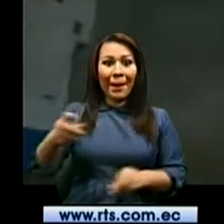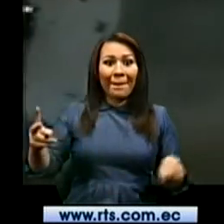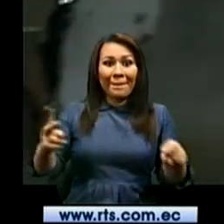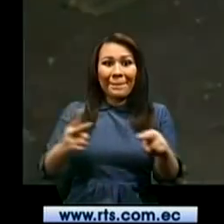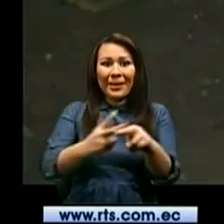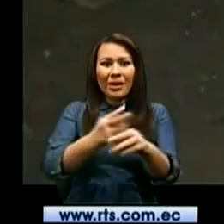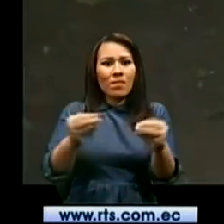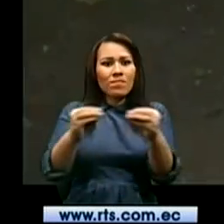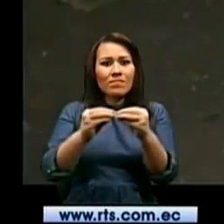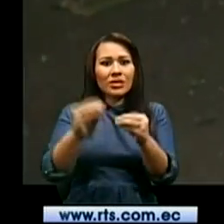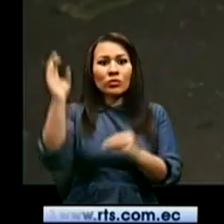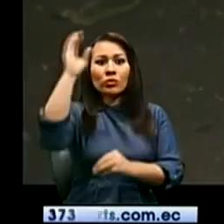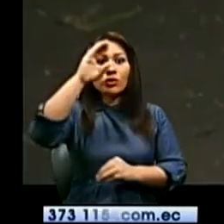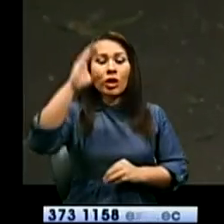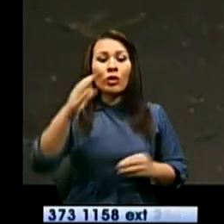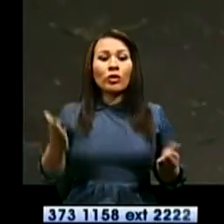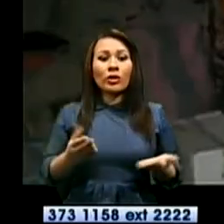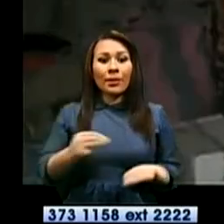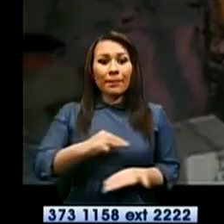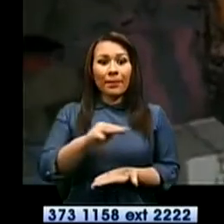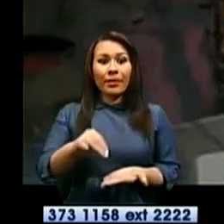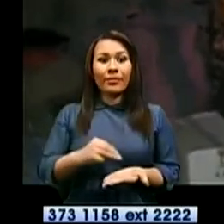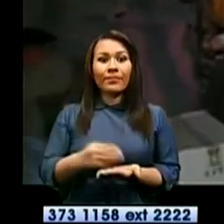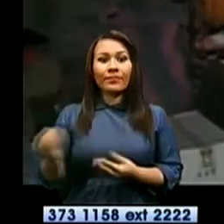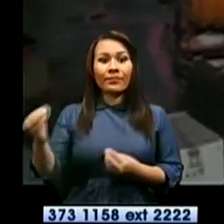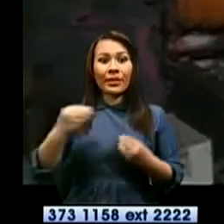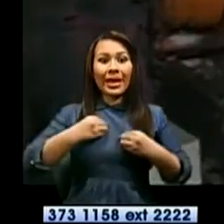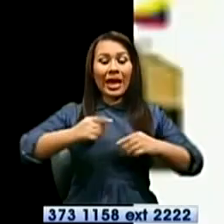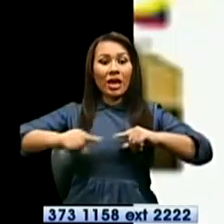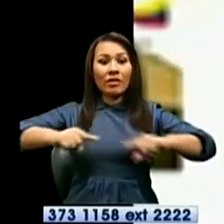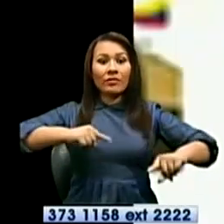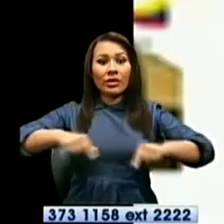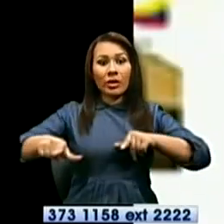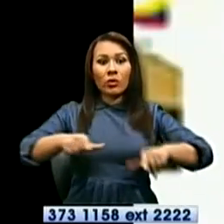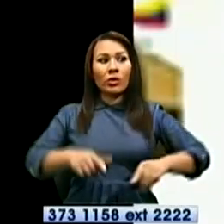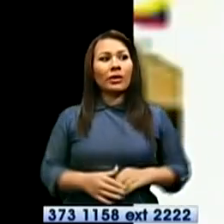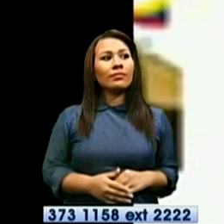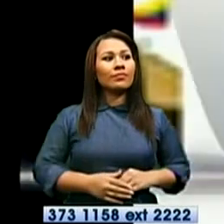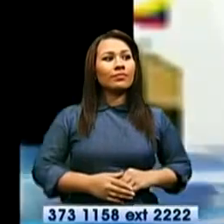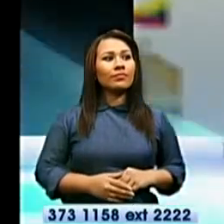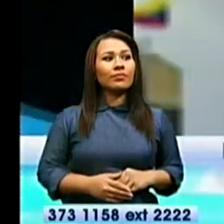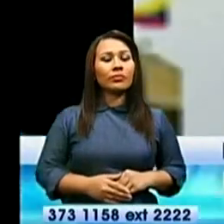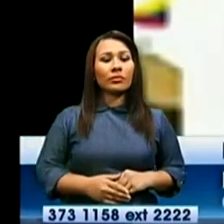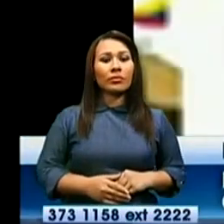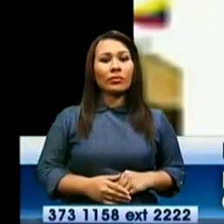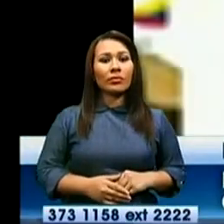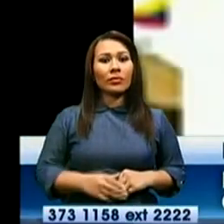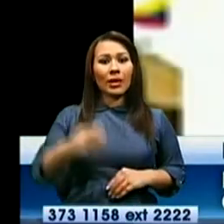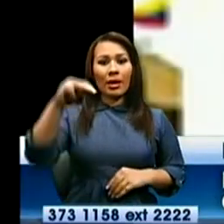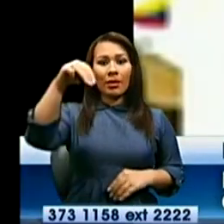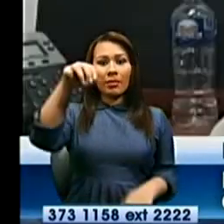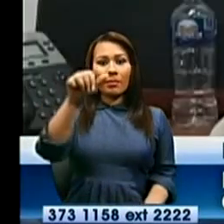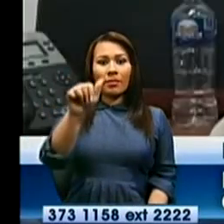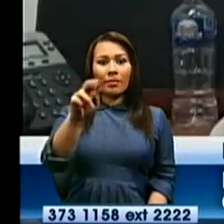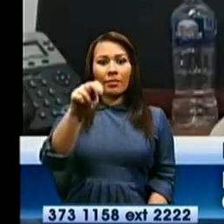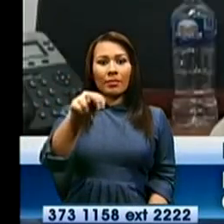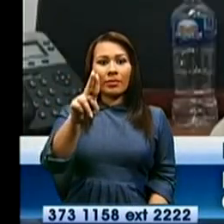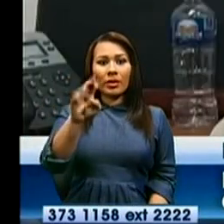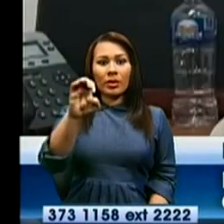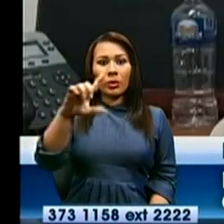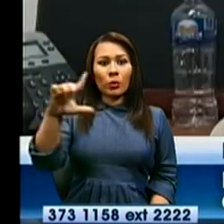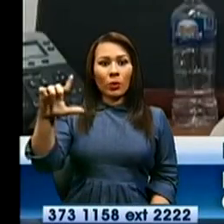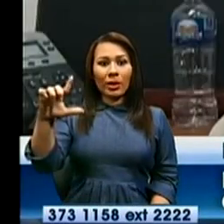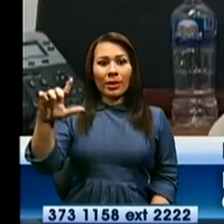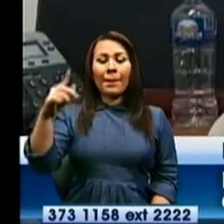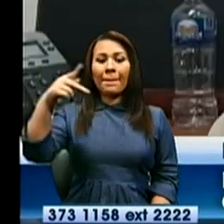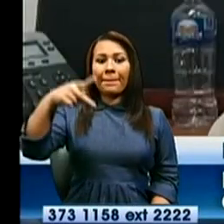de los más buscados de Manabí, informó el jefe de la subzona. Manuel P.G. alias